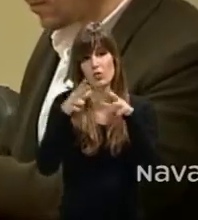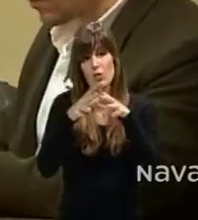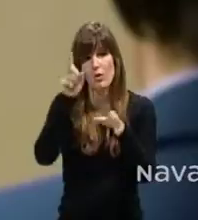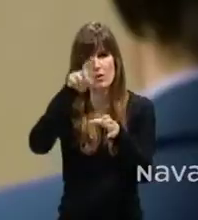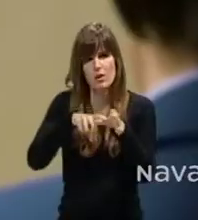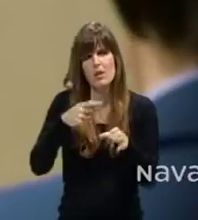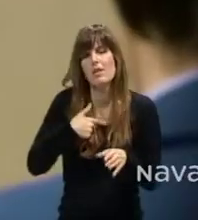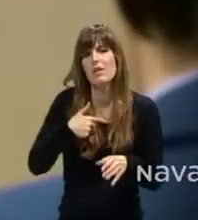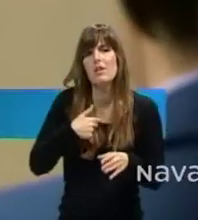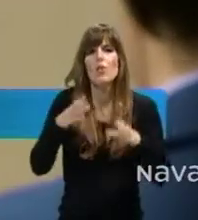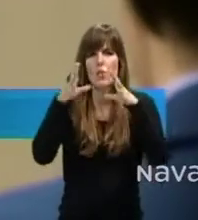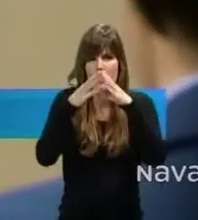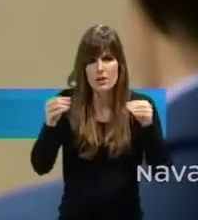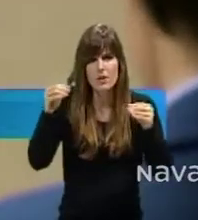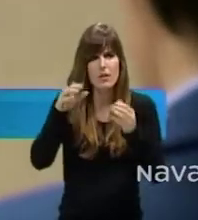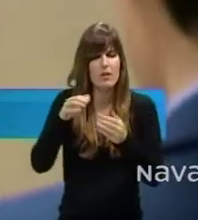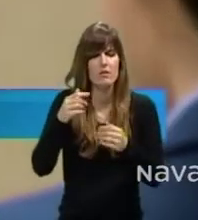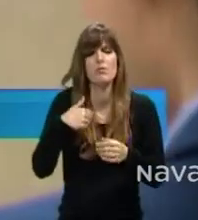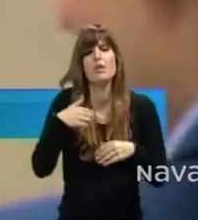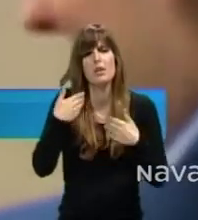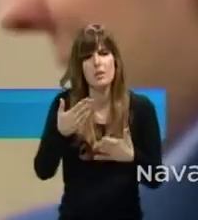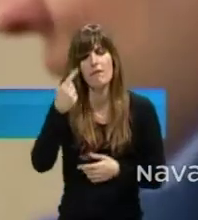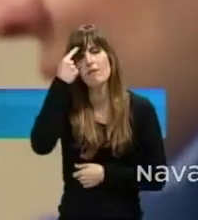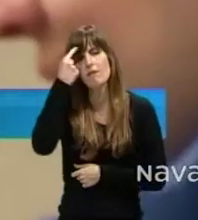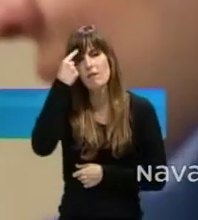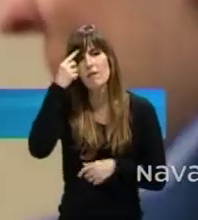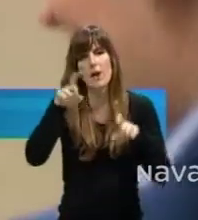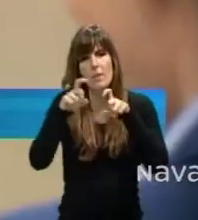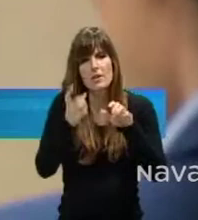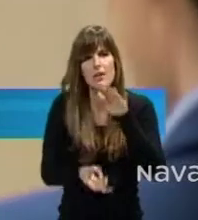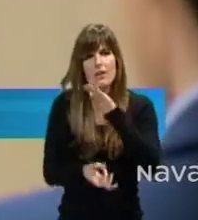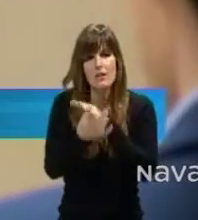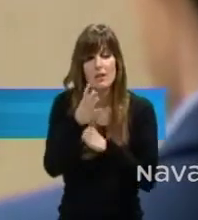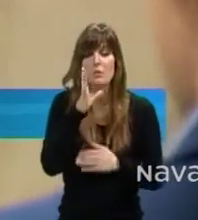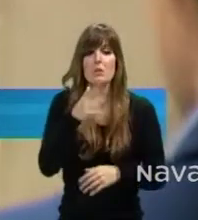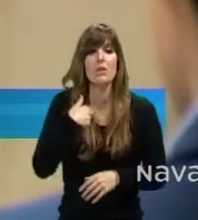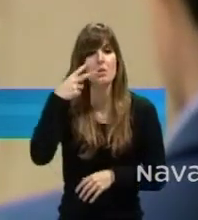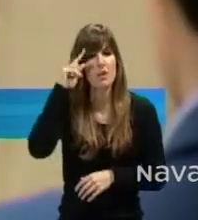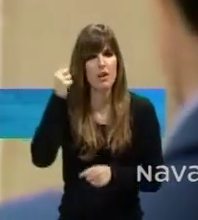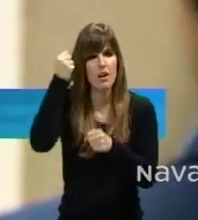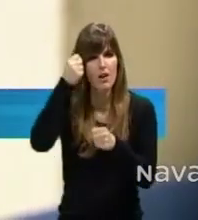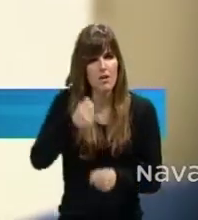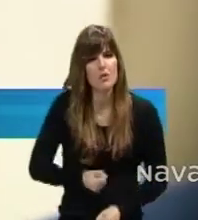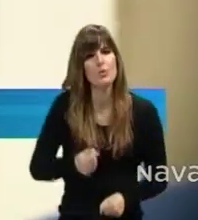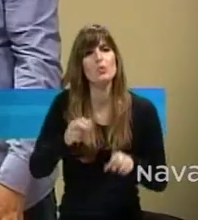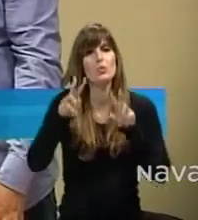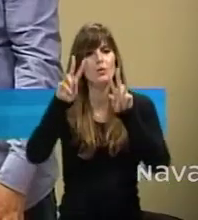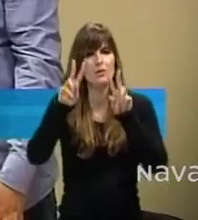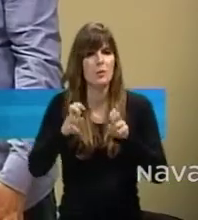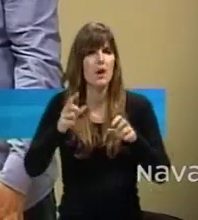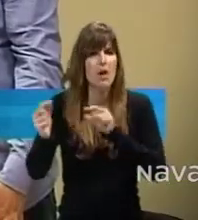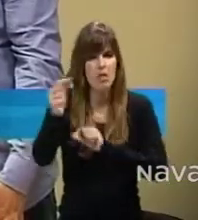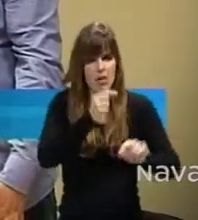durante toda mi vida universitaria conmigo y considero que eso que llevo durante tantos años conmigo dentro del